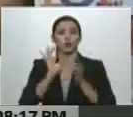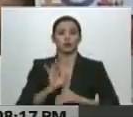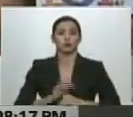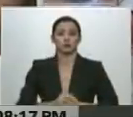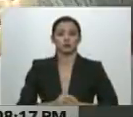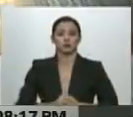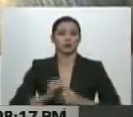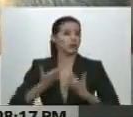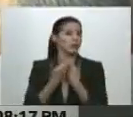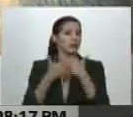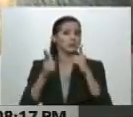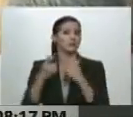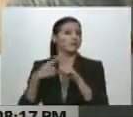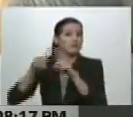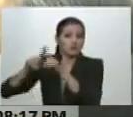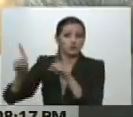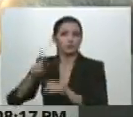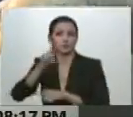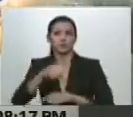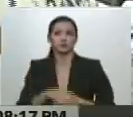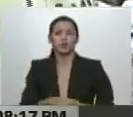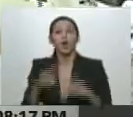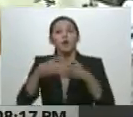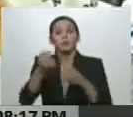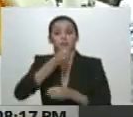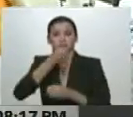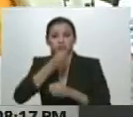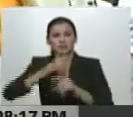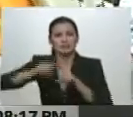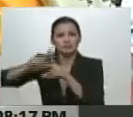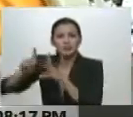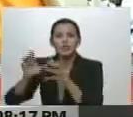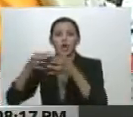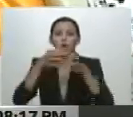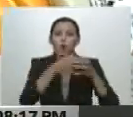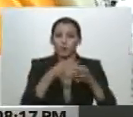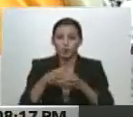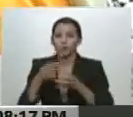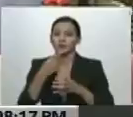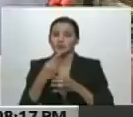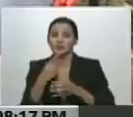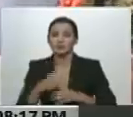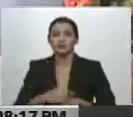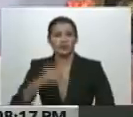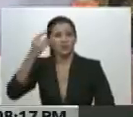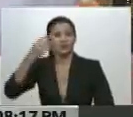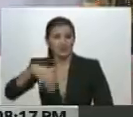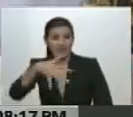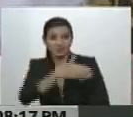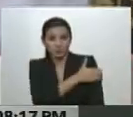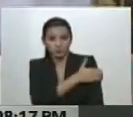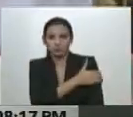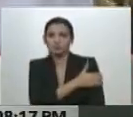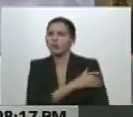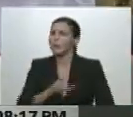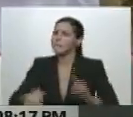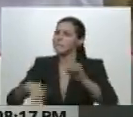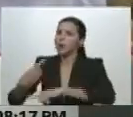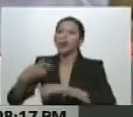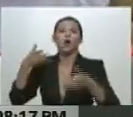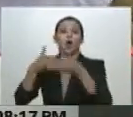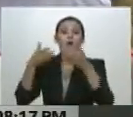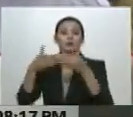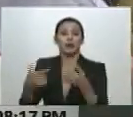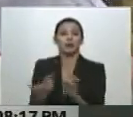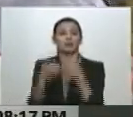y plural. Comunicadores organizados en diferentes colectivos señalan que la derecha arremete contra la libertad de expresión y al